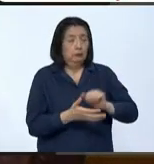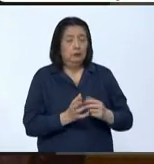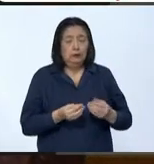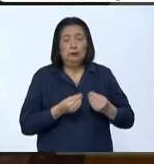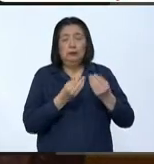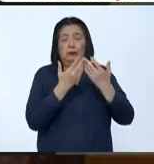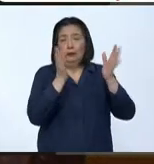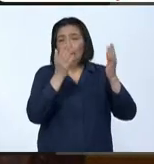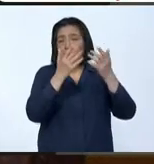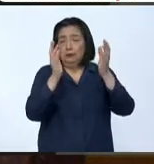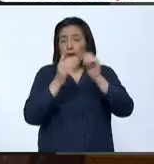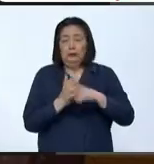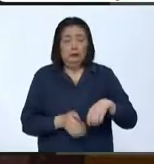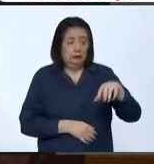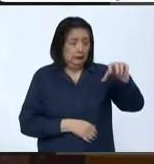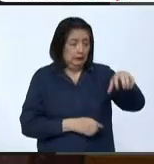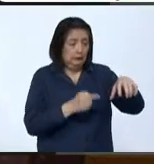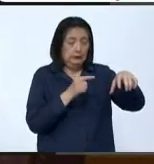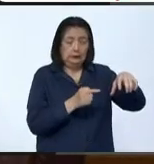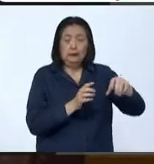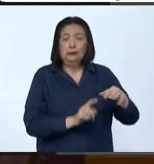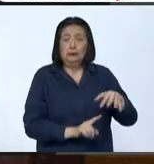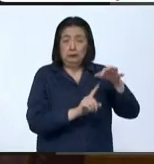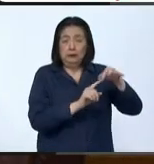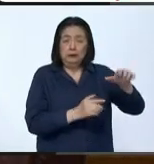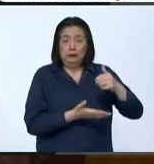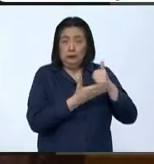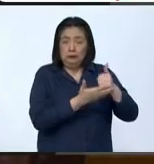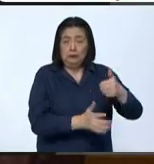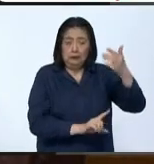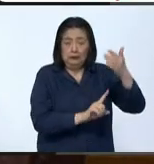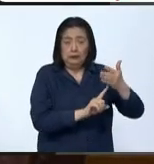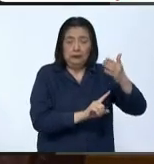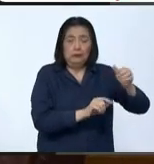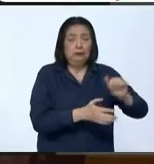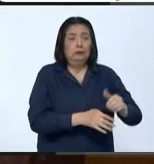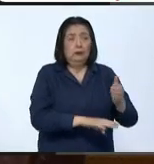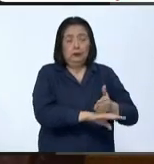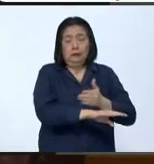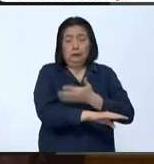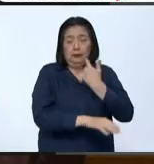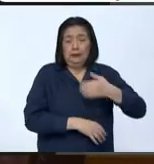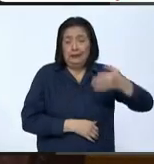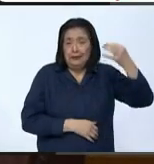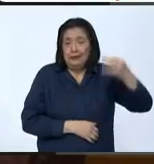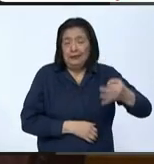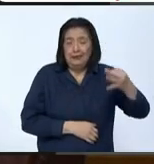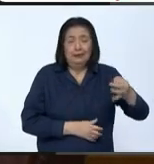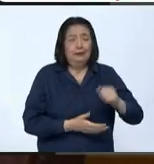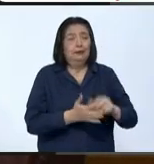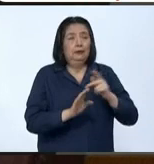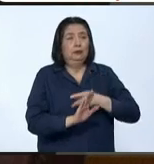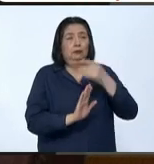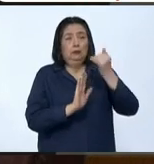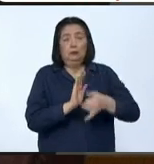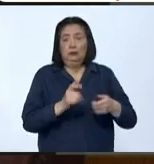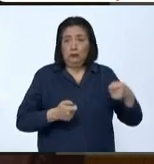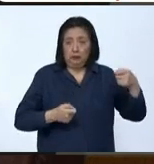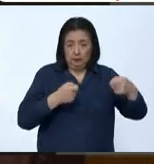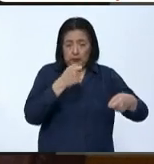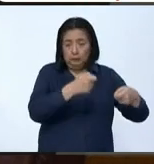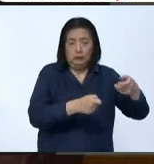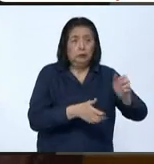la creación de Centro especializado de asistencia técnica para la mejora de la calidad de los proyectos de inversión